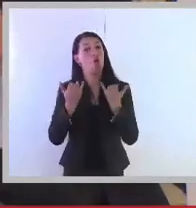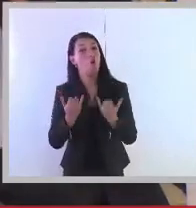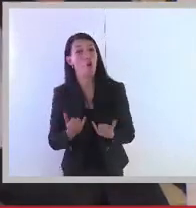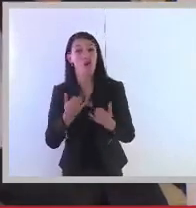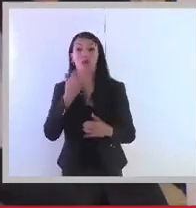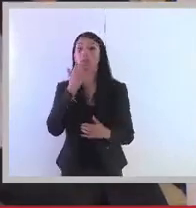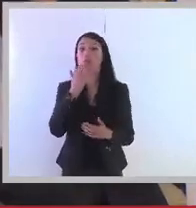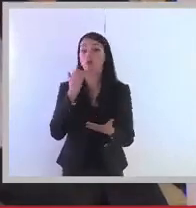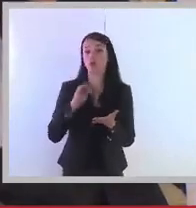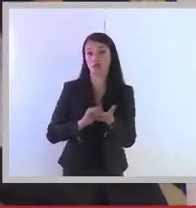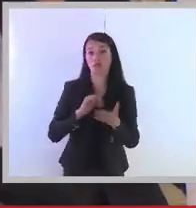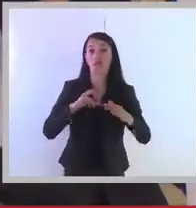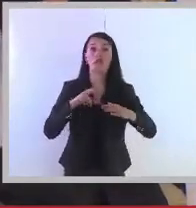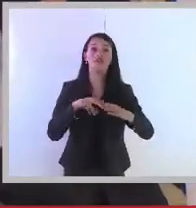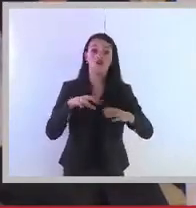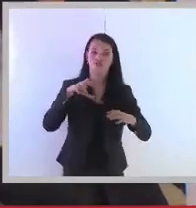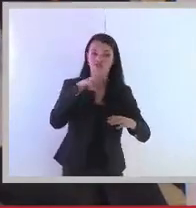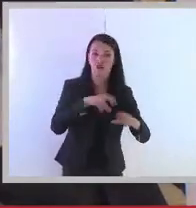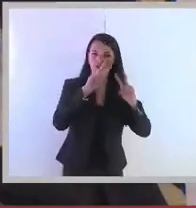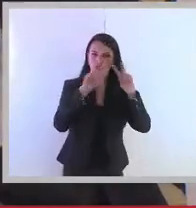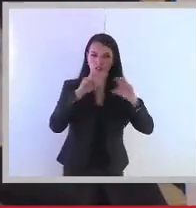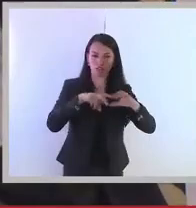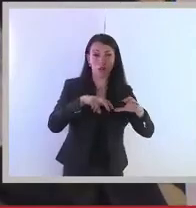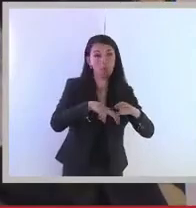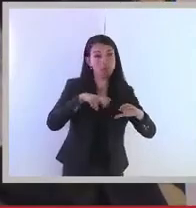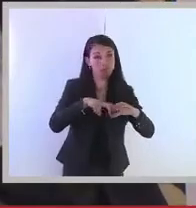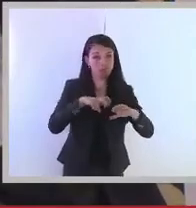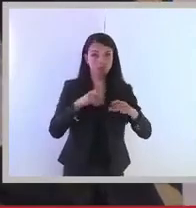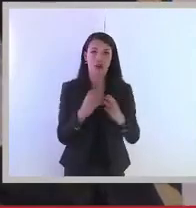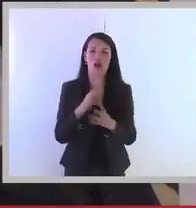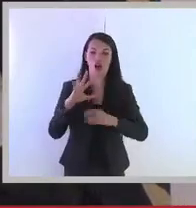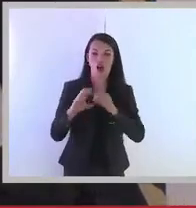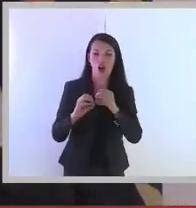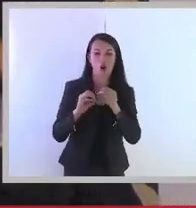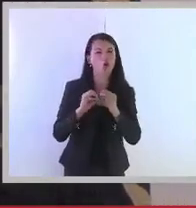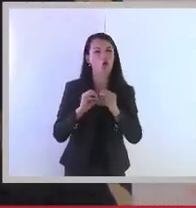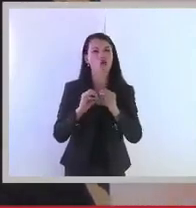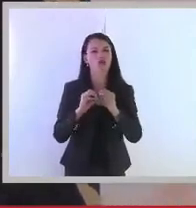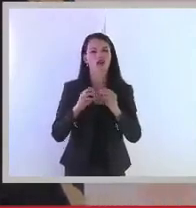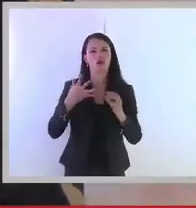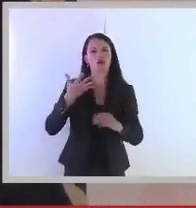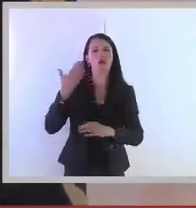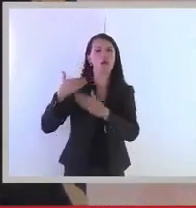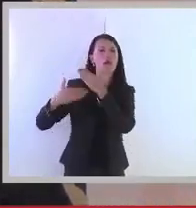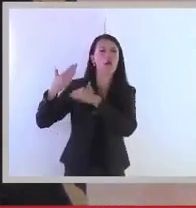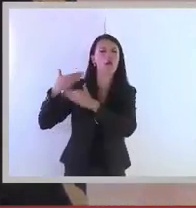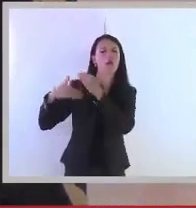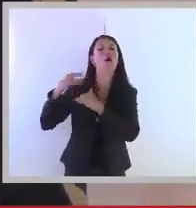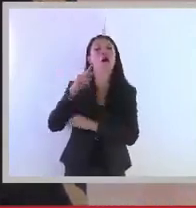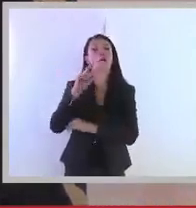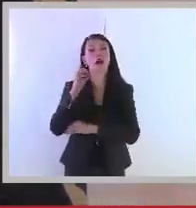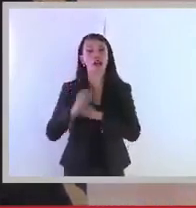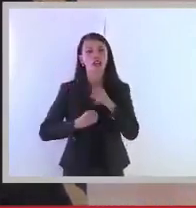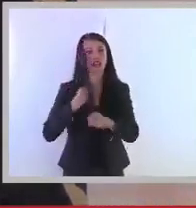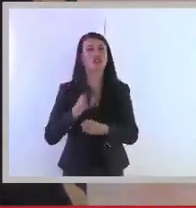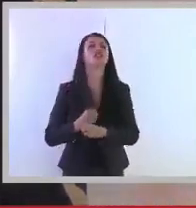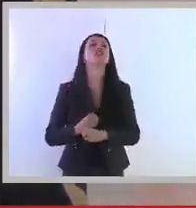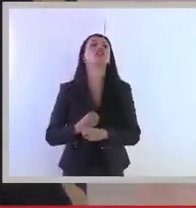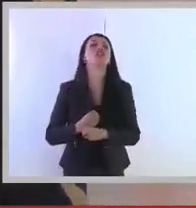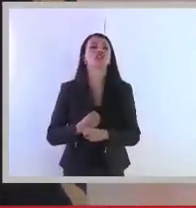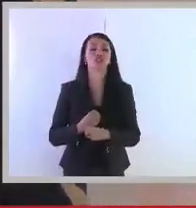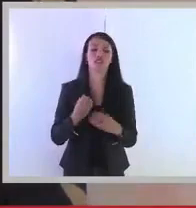ejemplo, en el sector minero contamos con un código de hace 20 años del que no participaron